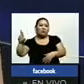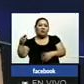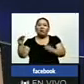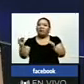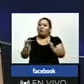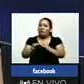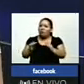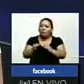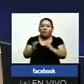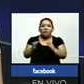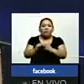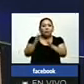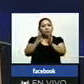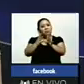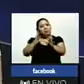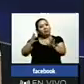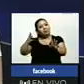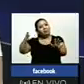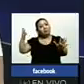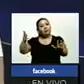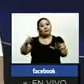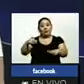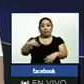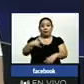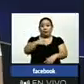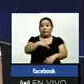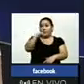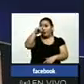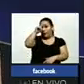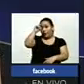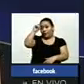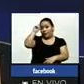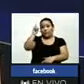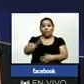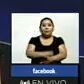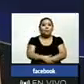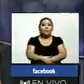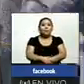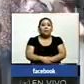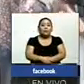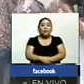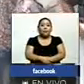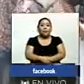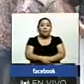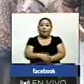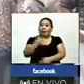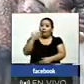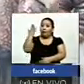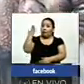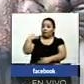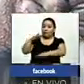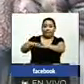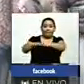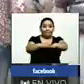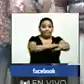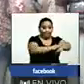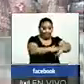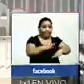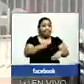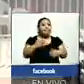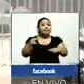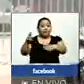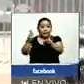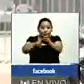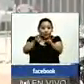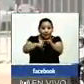registrando interminables filas en una sede del Ministerio de Trabajo. A raíz del anuncio del programa de visas temporales